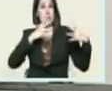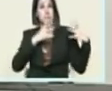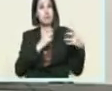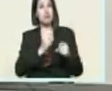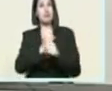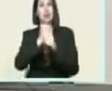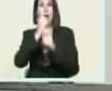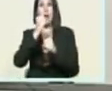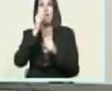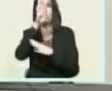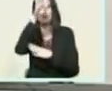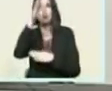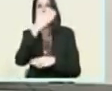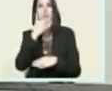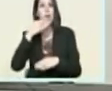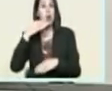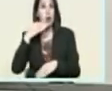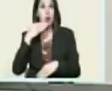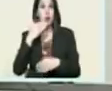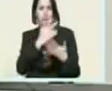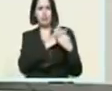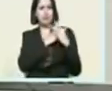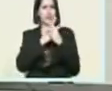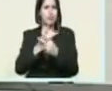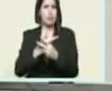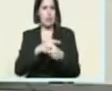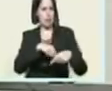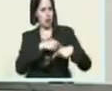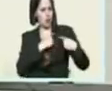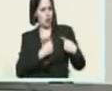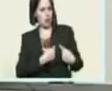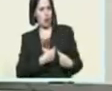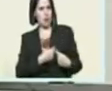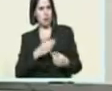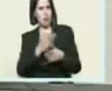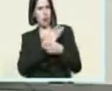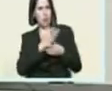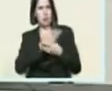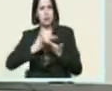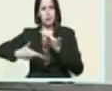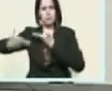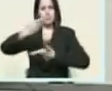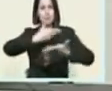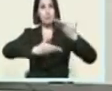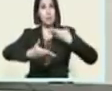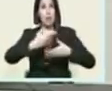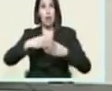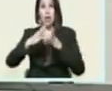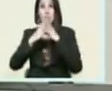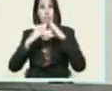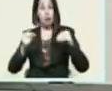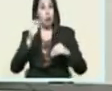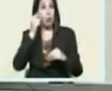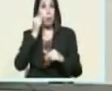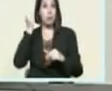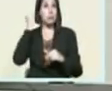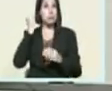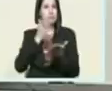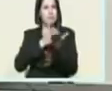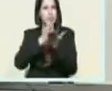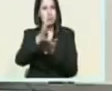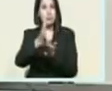mejor y con la buena voluntad del corazón compartido de todos y todas, solo por ese